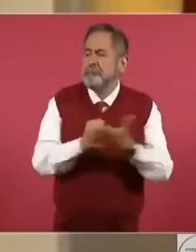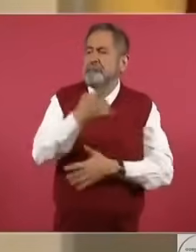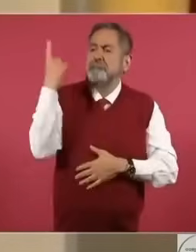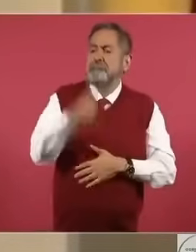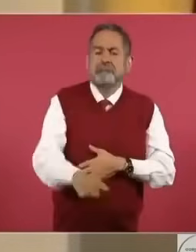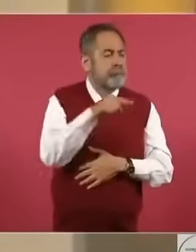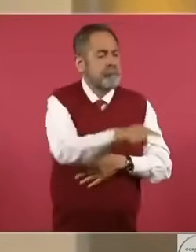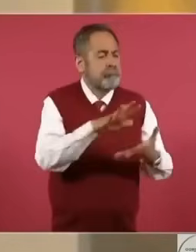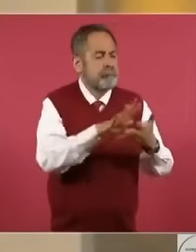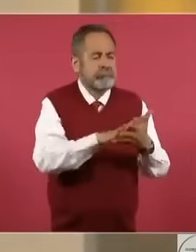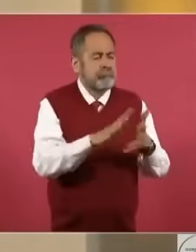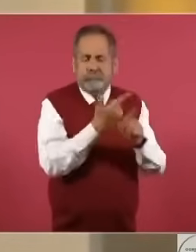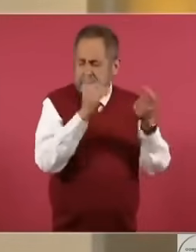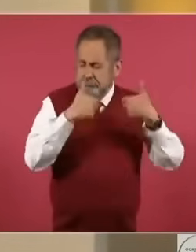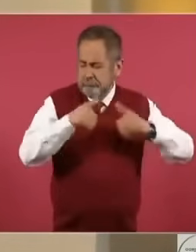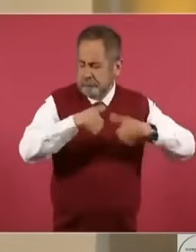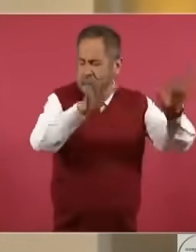de que se libere.